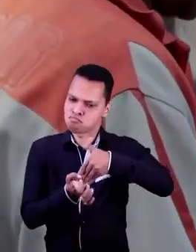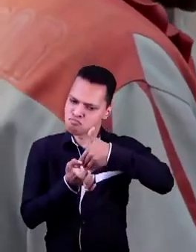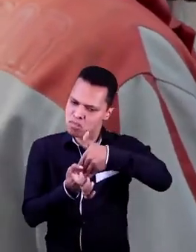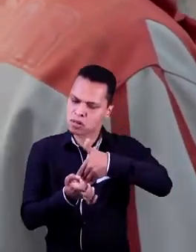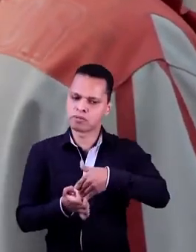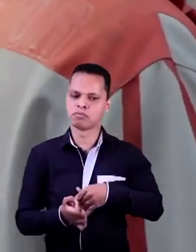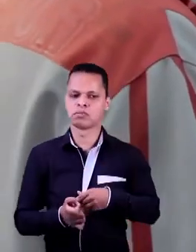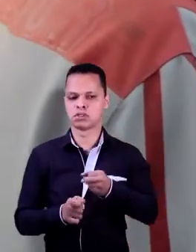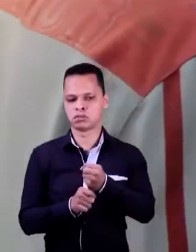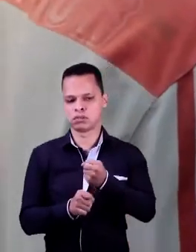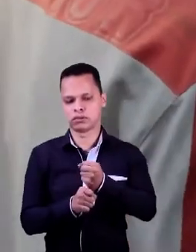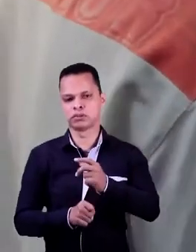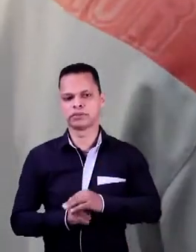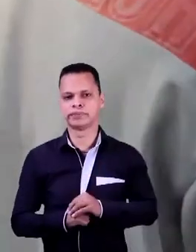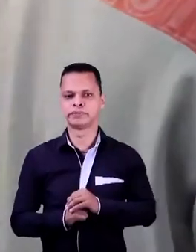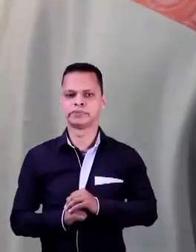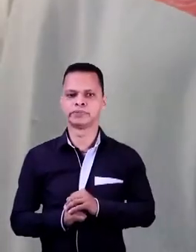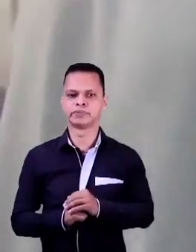labor.